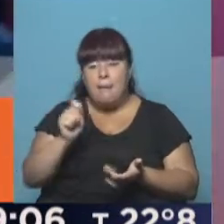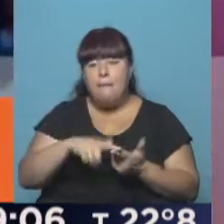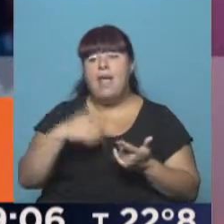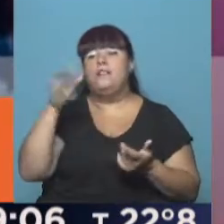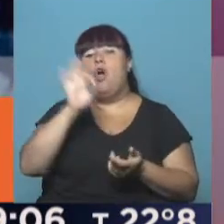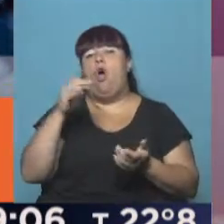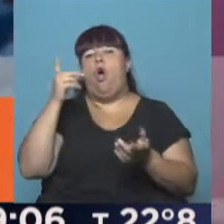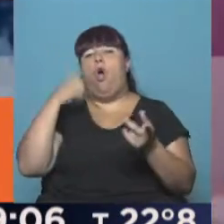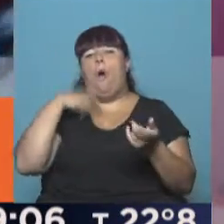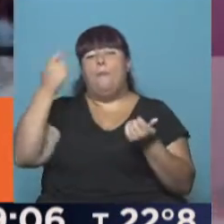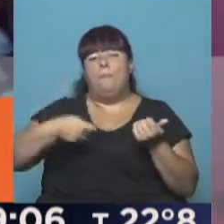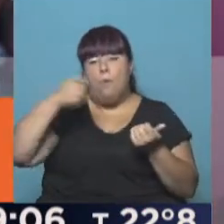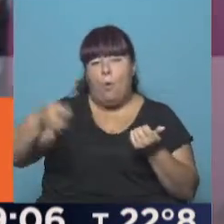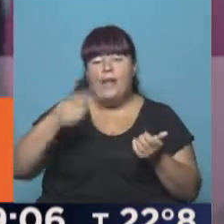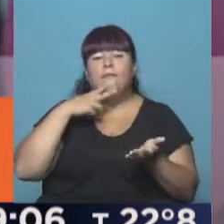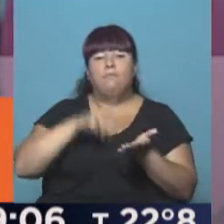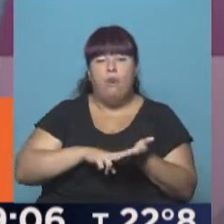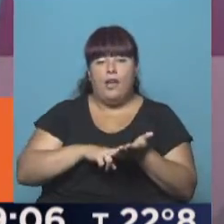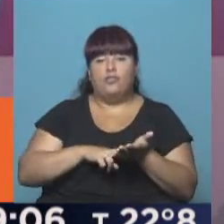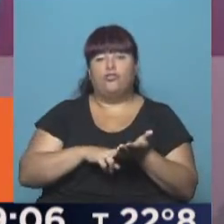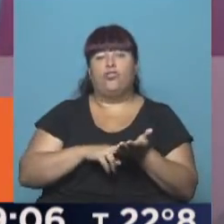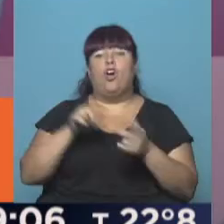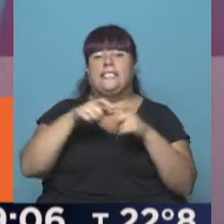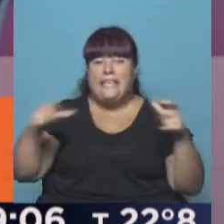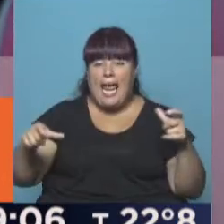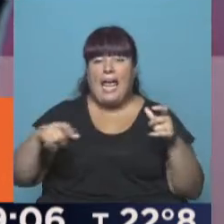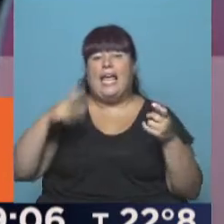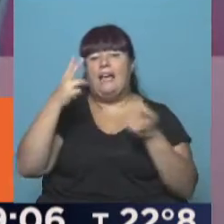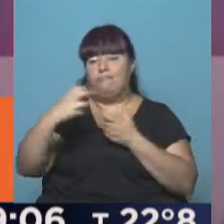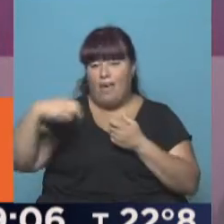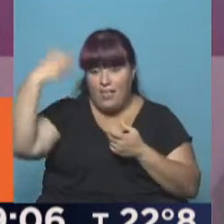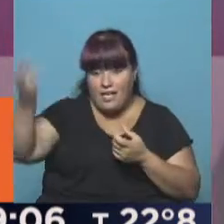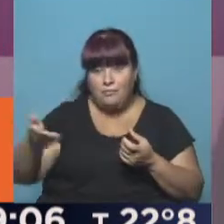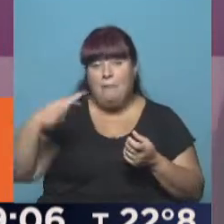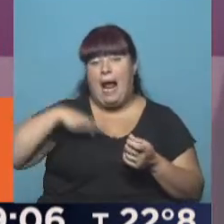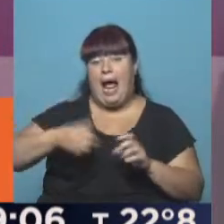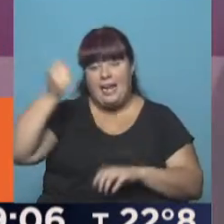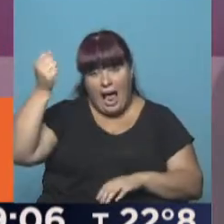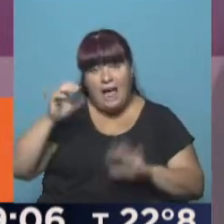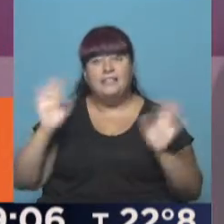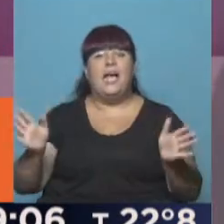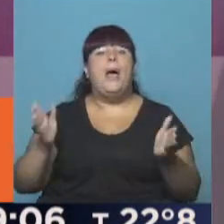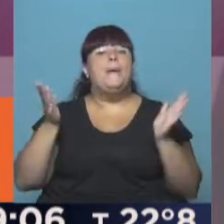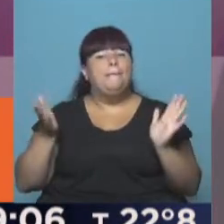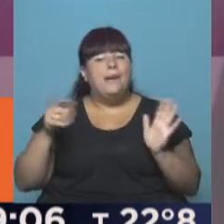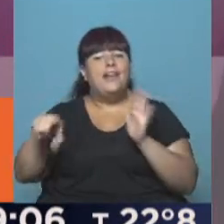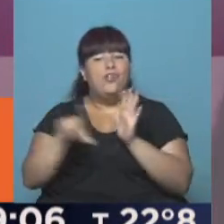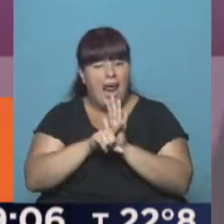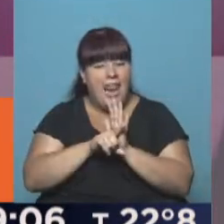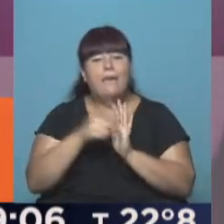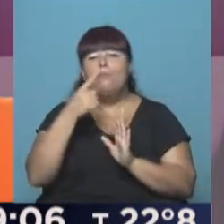poder poner a cuenta del impuesto al cheque para ganancias pero es una ley